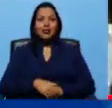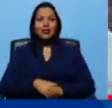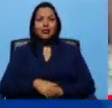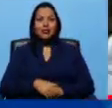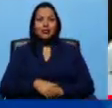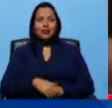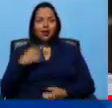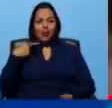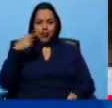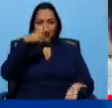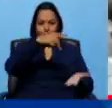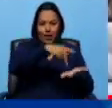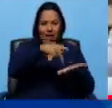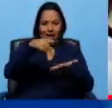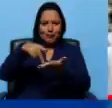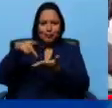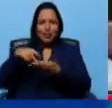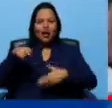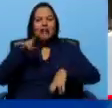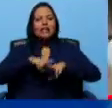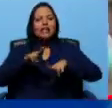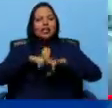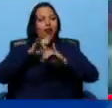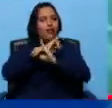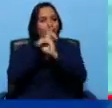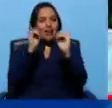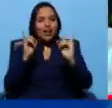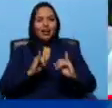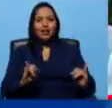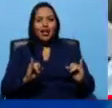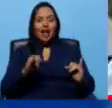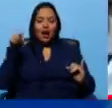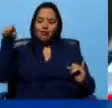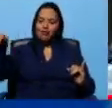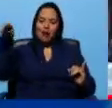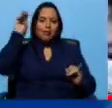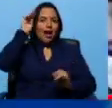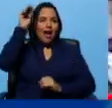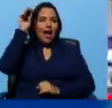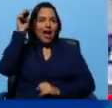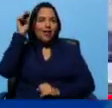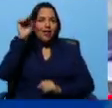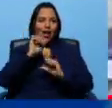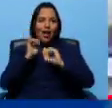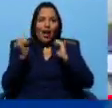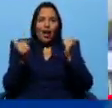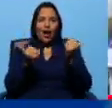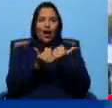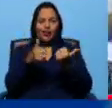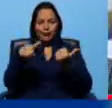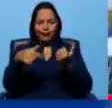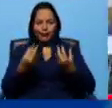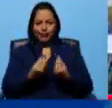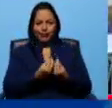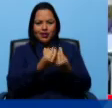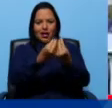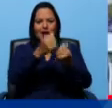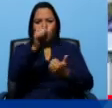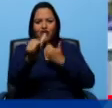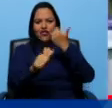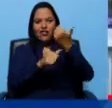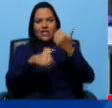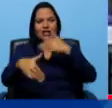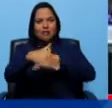Aquí están los niños felices, mi comandante, aquí está la maestra del salón, aquí nos acompaña el